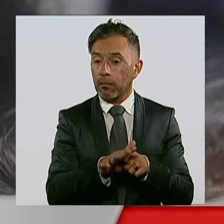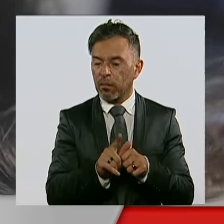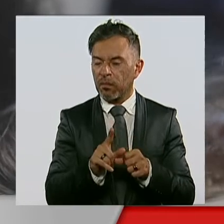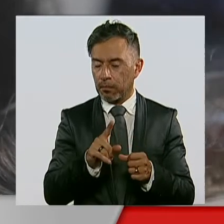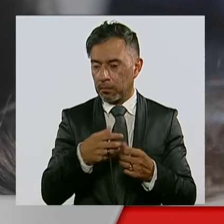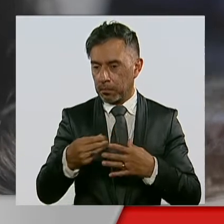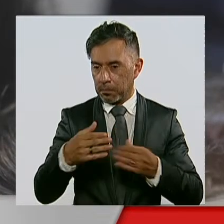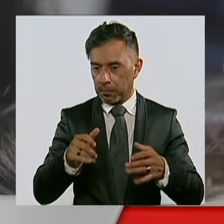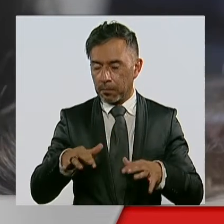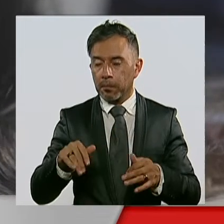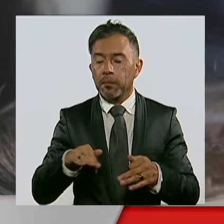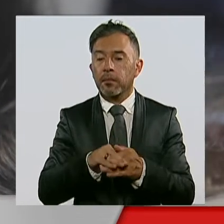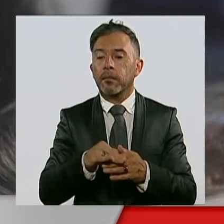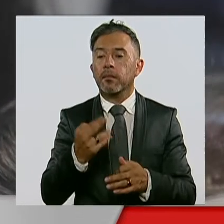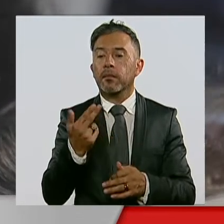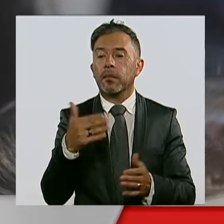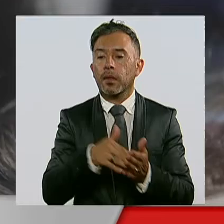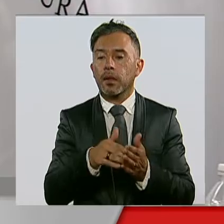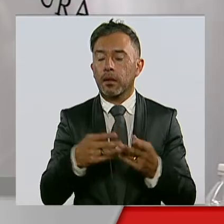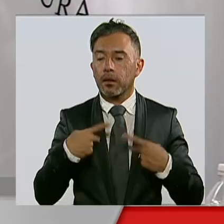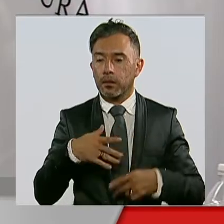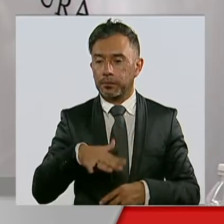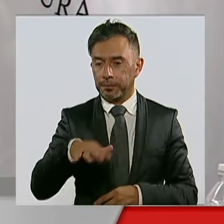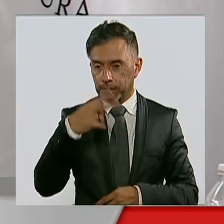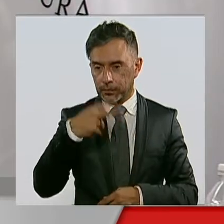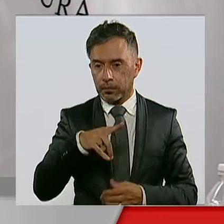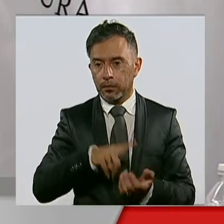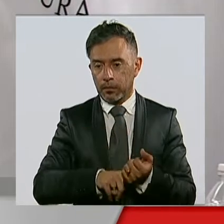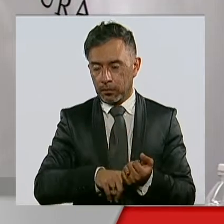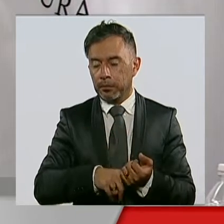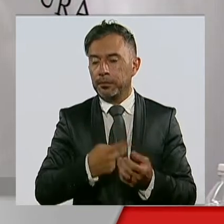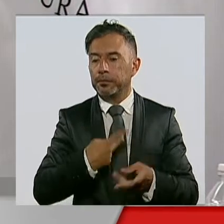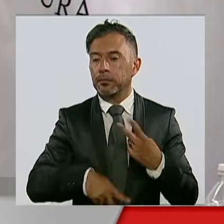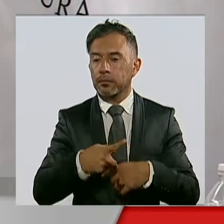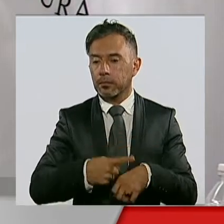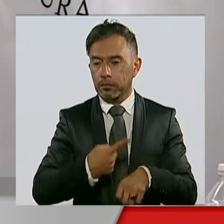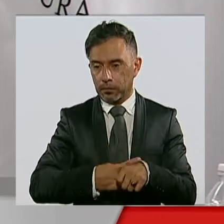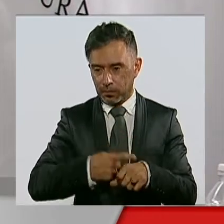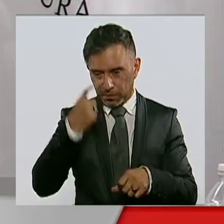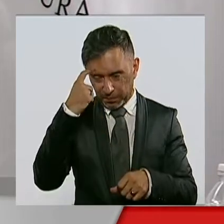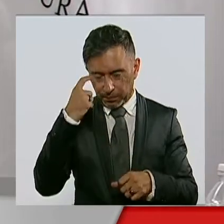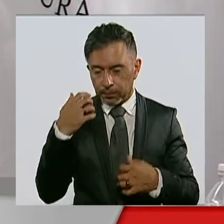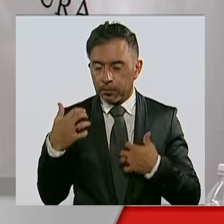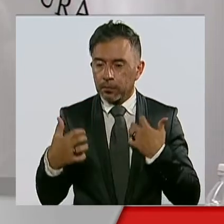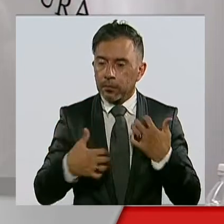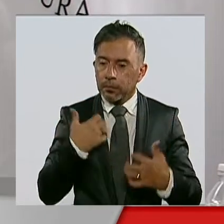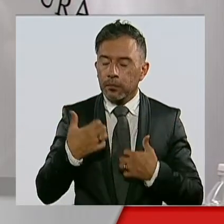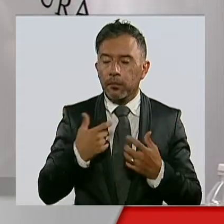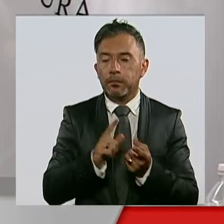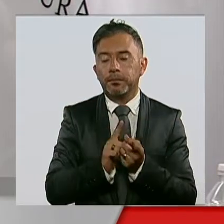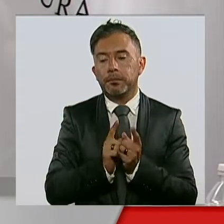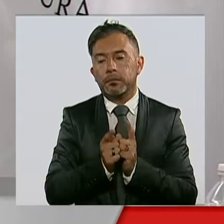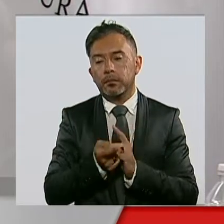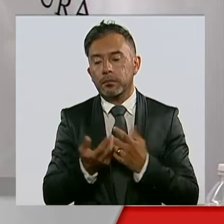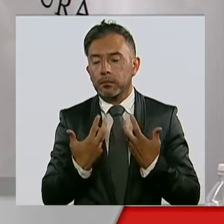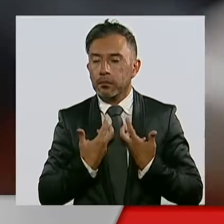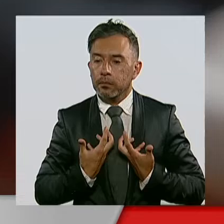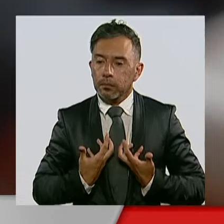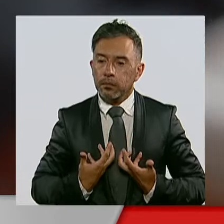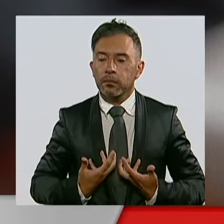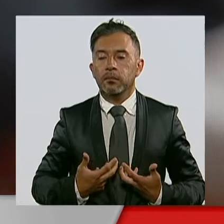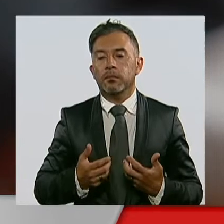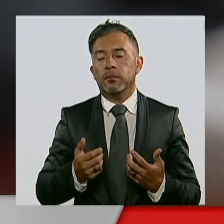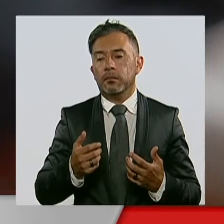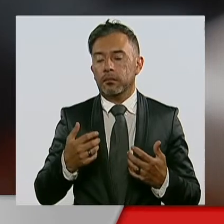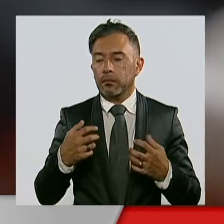de personas en México han presentado trastornos mentales como ansiedad, depresión, estrés. Con esta legislación,